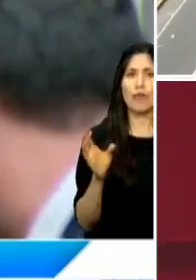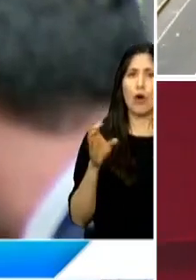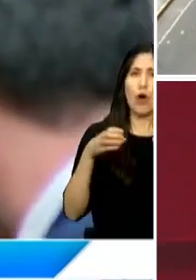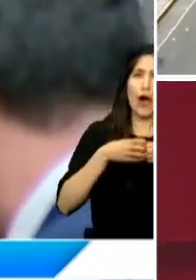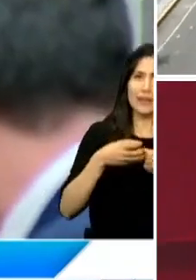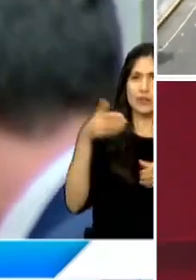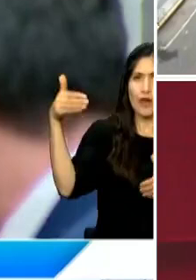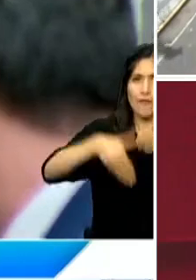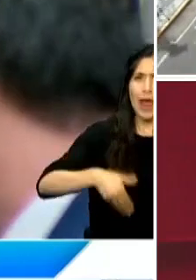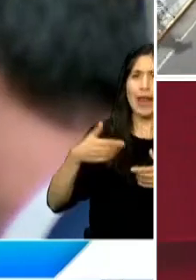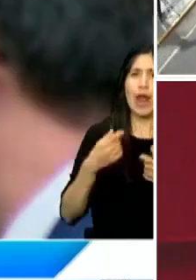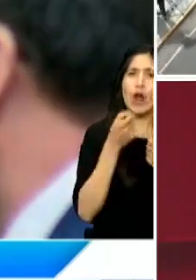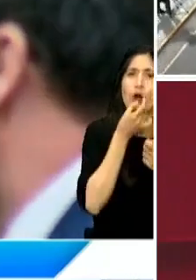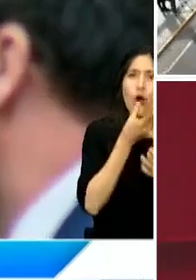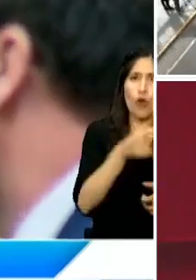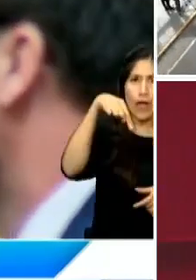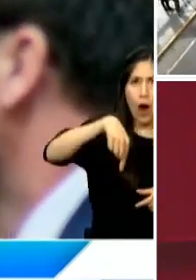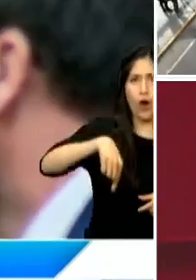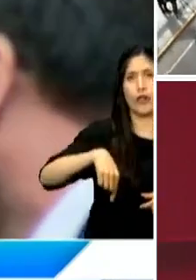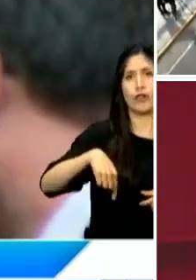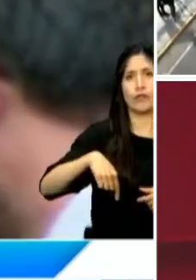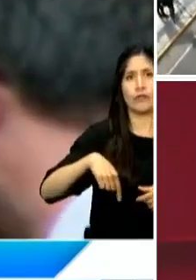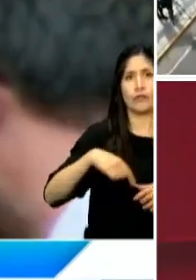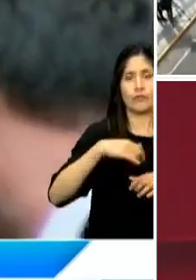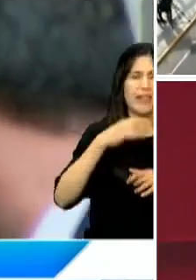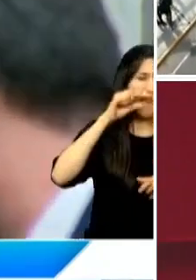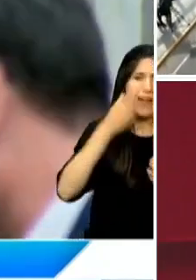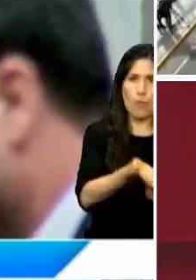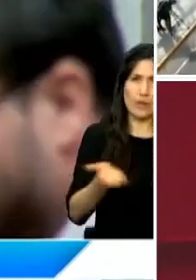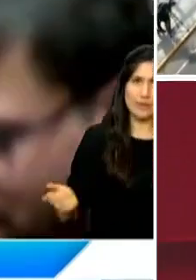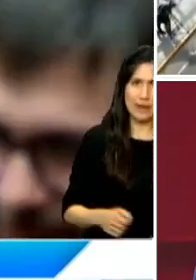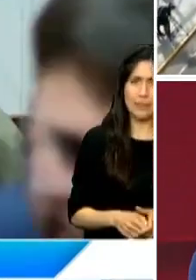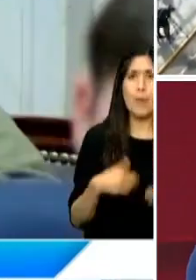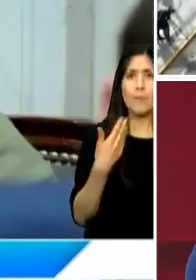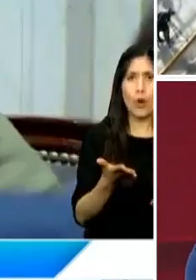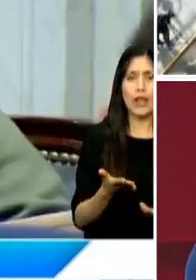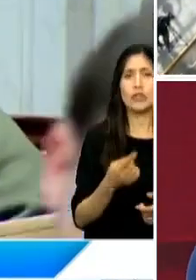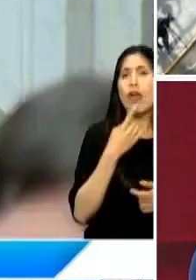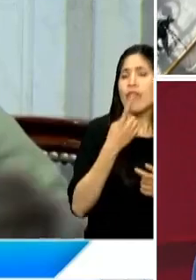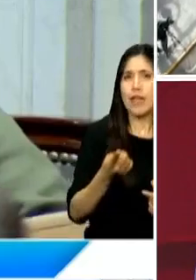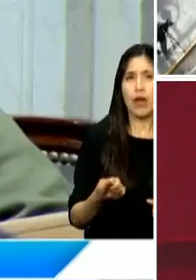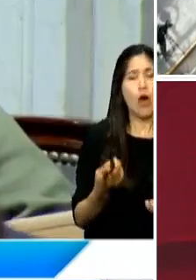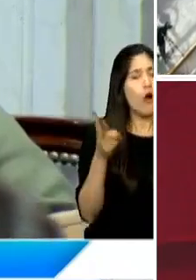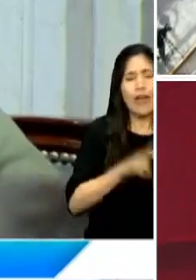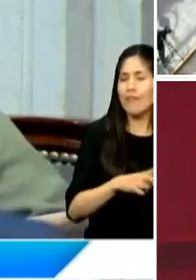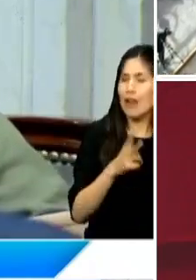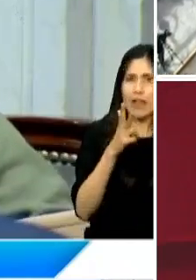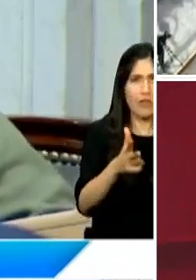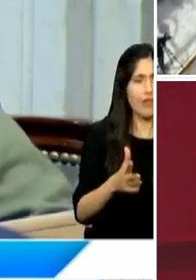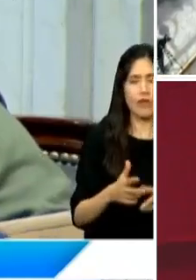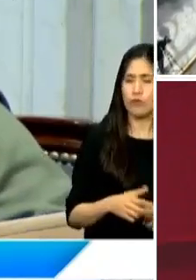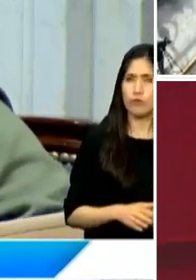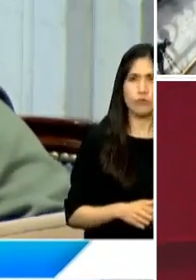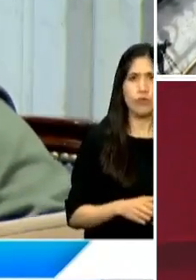aprovechando esa fragmentación y se lleva adelante un triunfo político que, de nuevo, En términos parlamentarios,